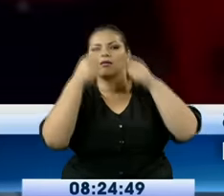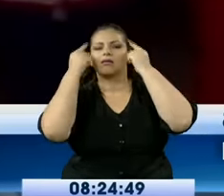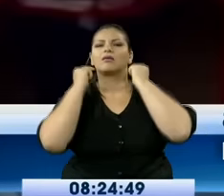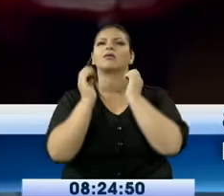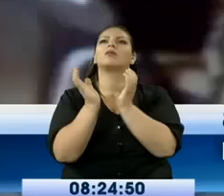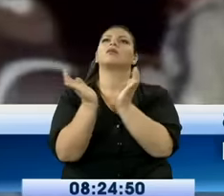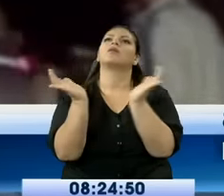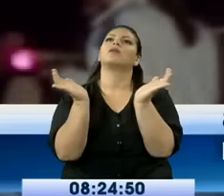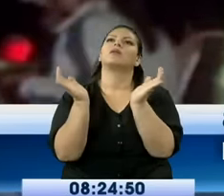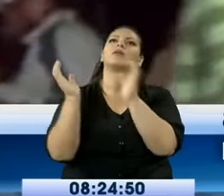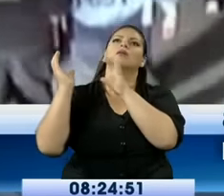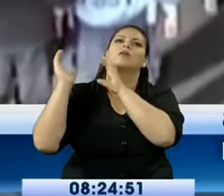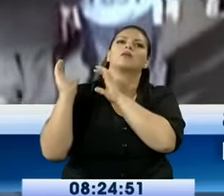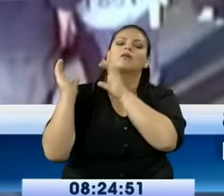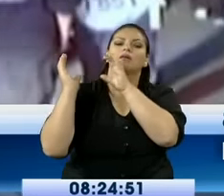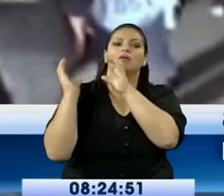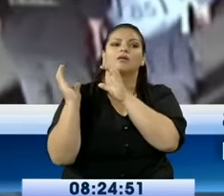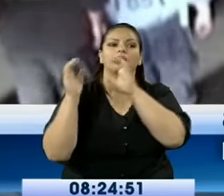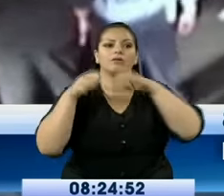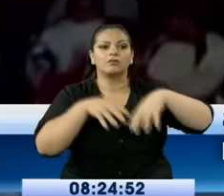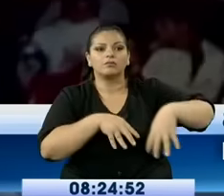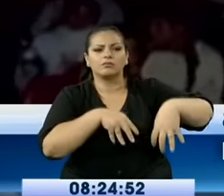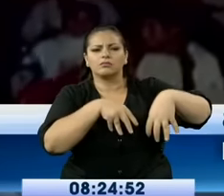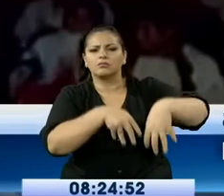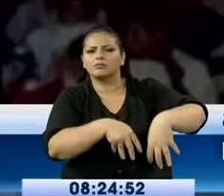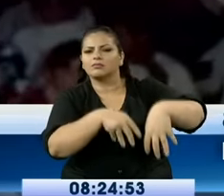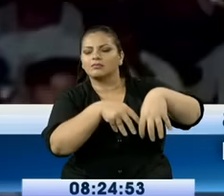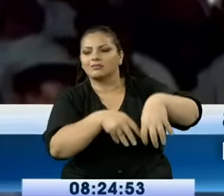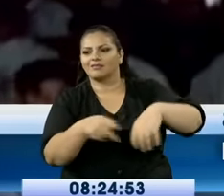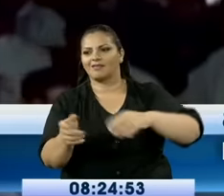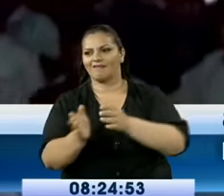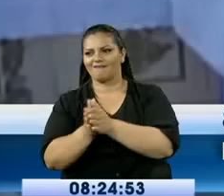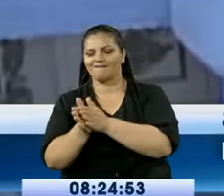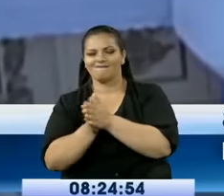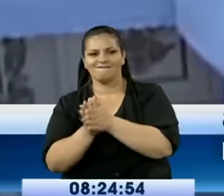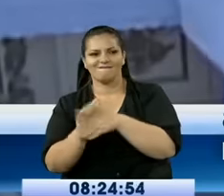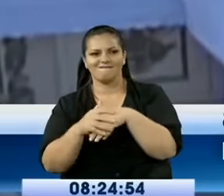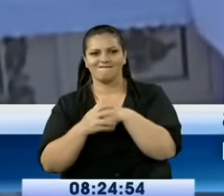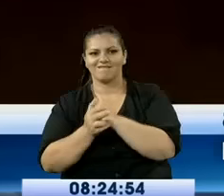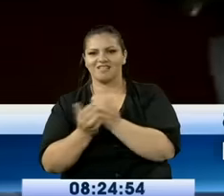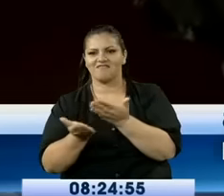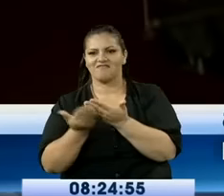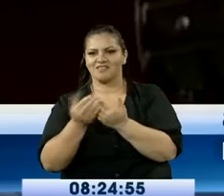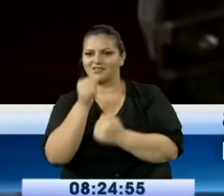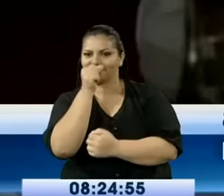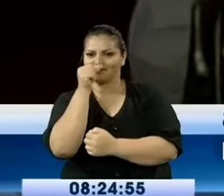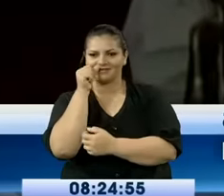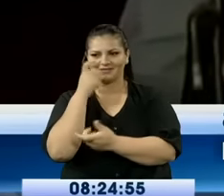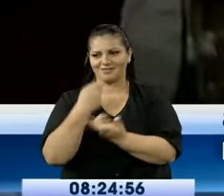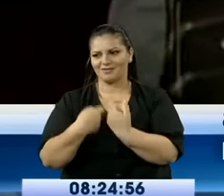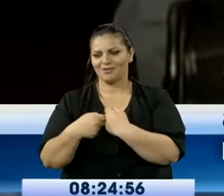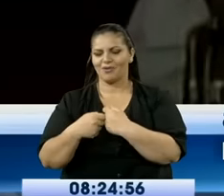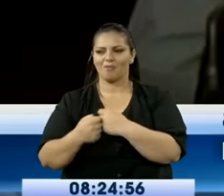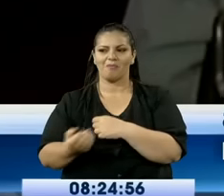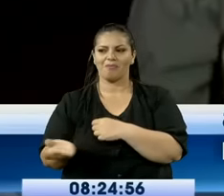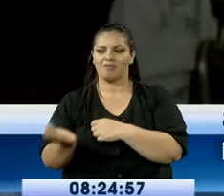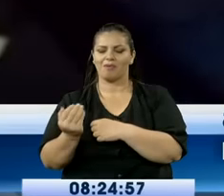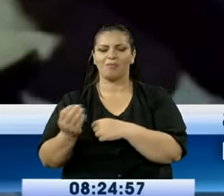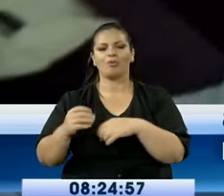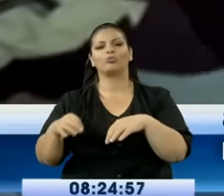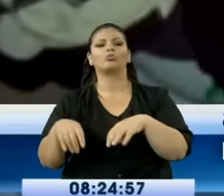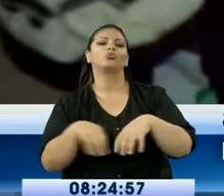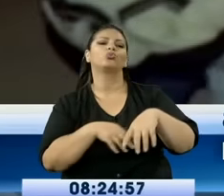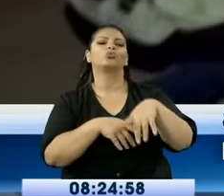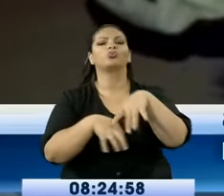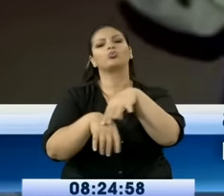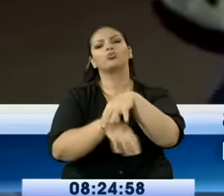semana, donde miles de devotos caminan a visitar a la Virgen, aparentemente esperaban mezclarse entre los peregrinos para ofertar el producto